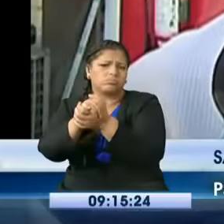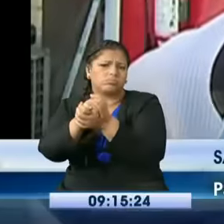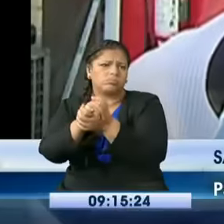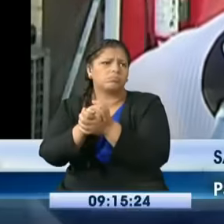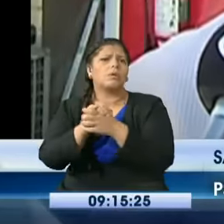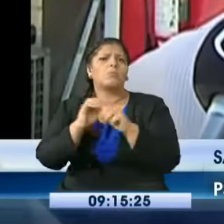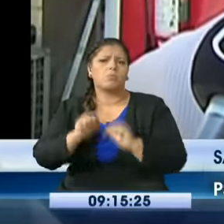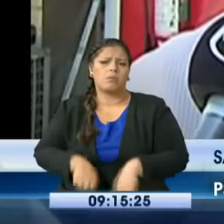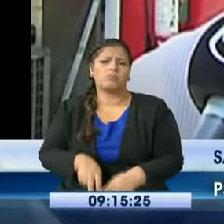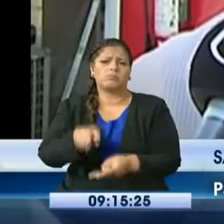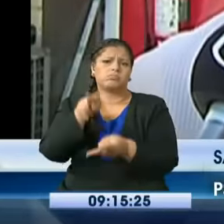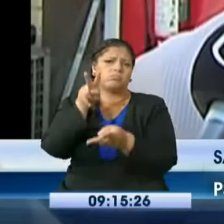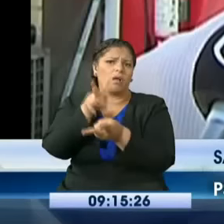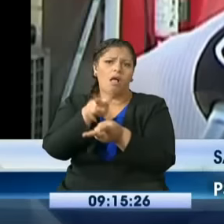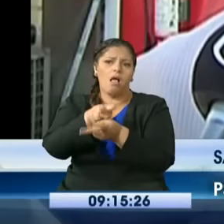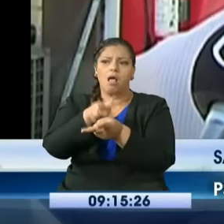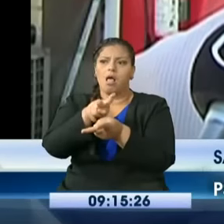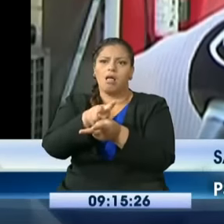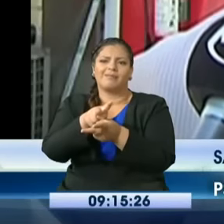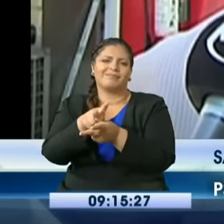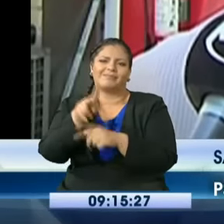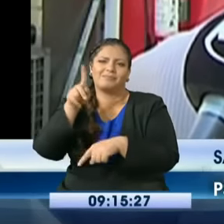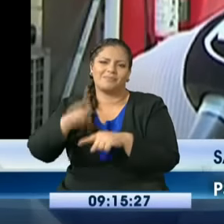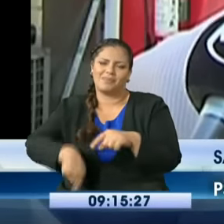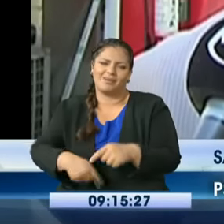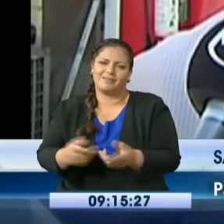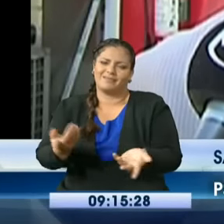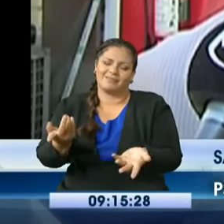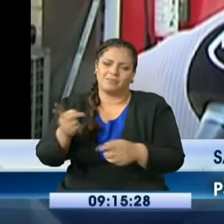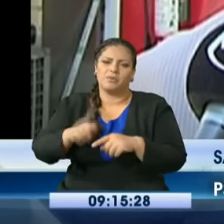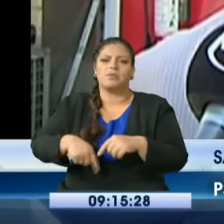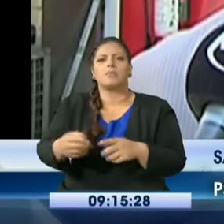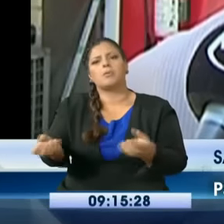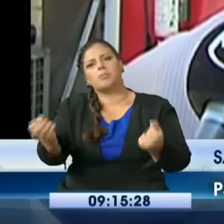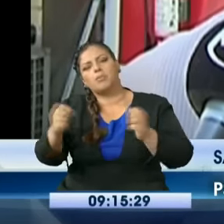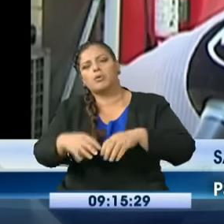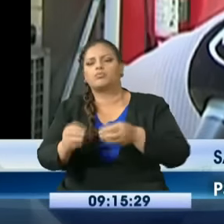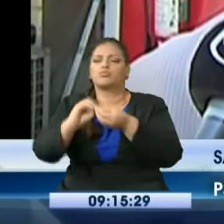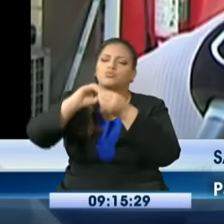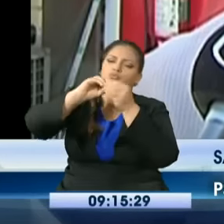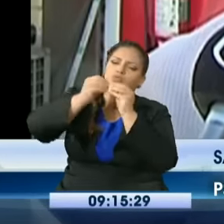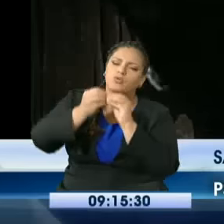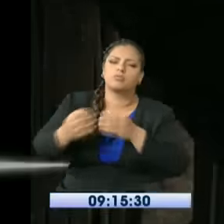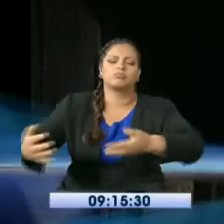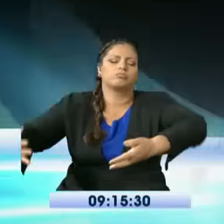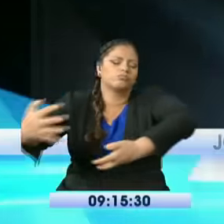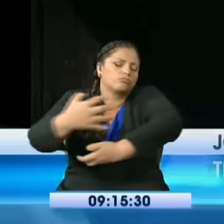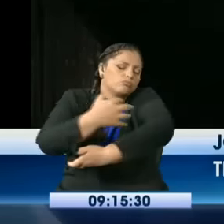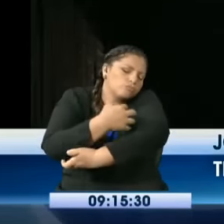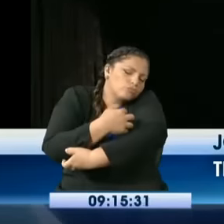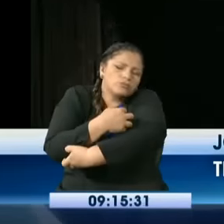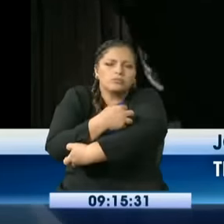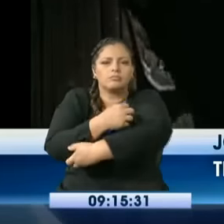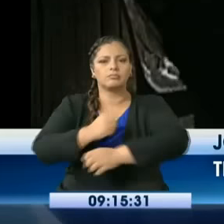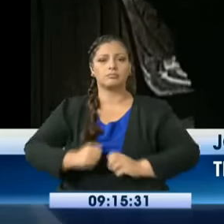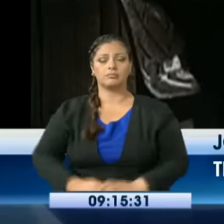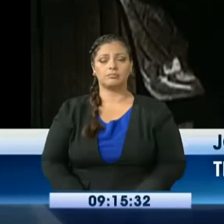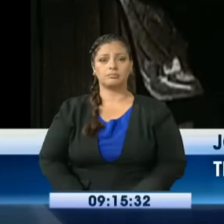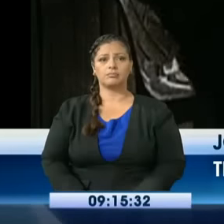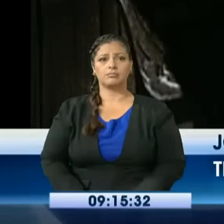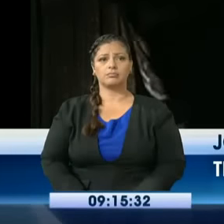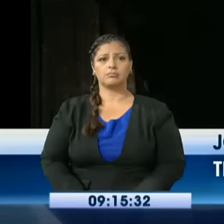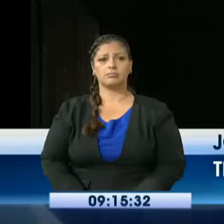no solamente se da sexual, sino psíquica, emocional y espiritual. Él podría